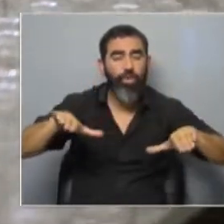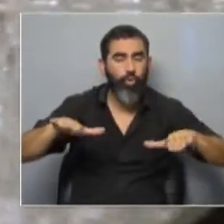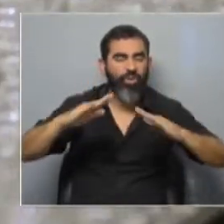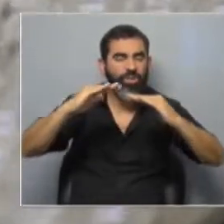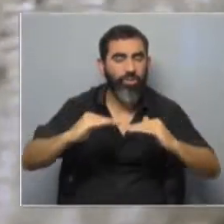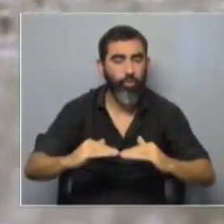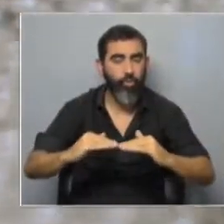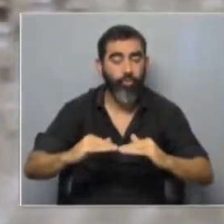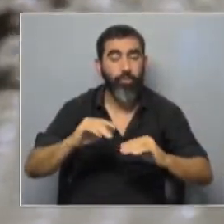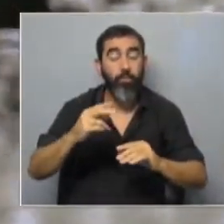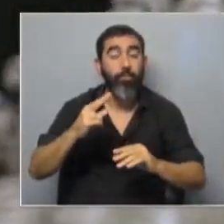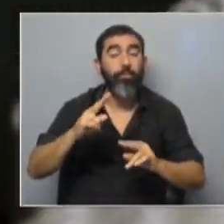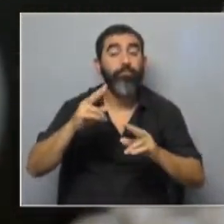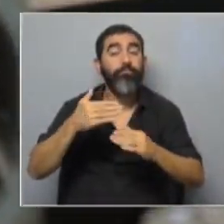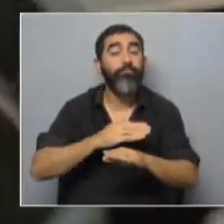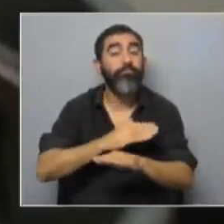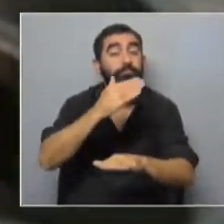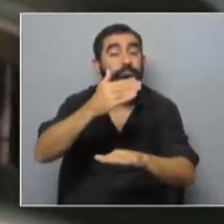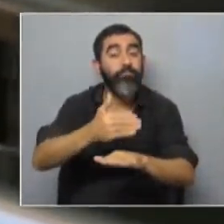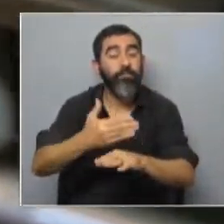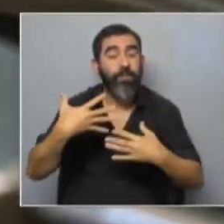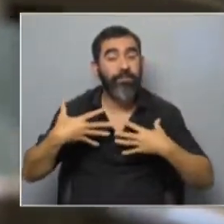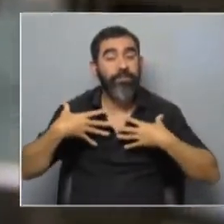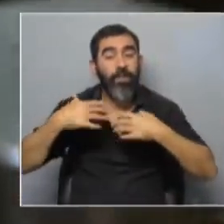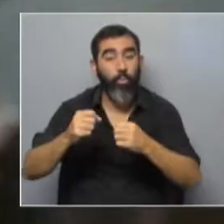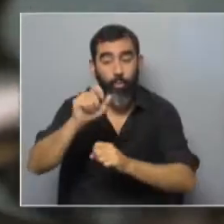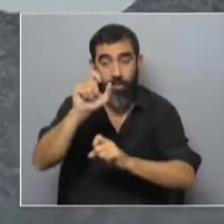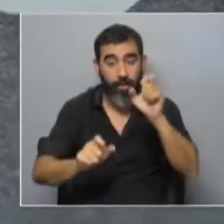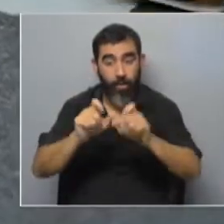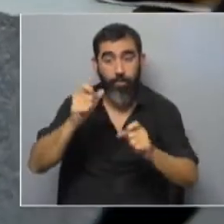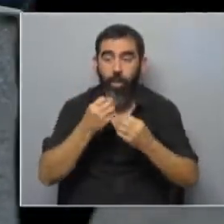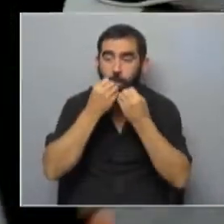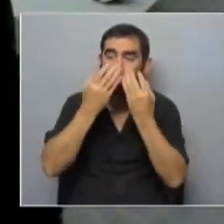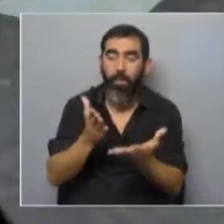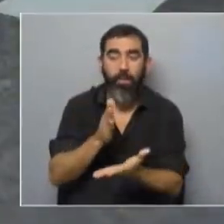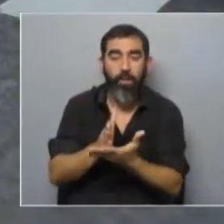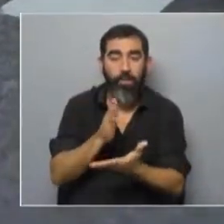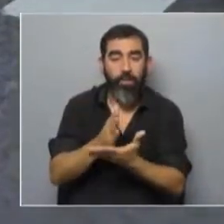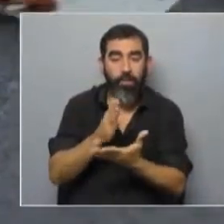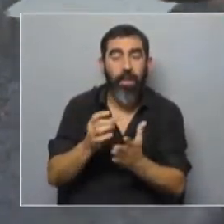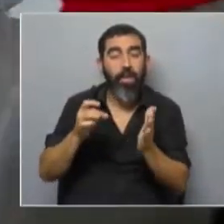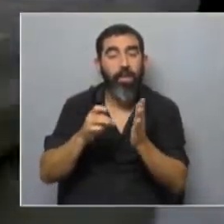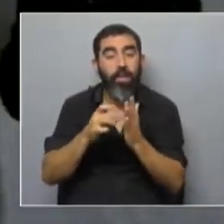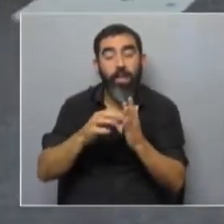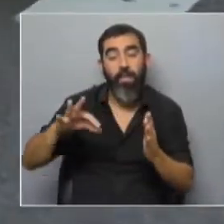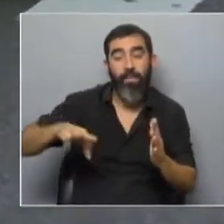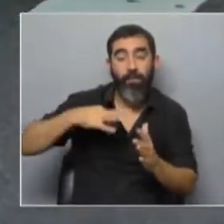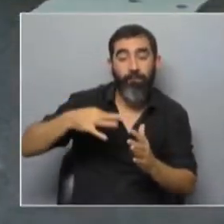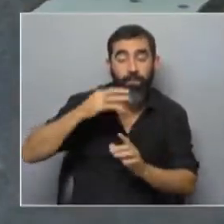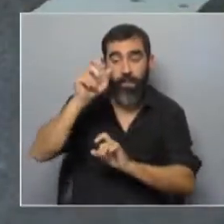el impacto que ha tenido en la salud de las personas, en el bienestar, en la calidad de vida de las